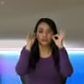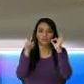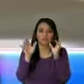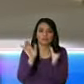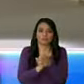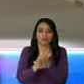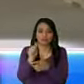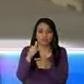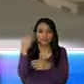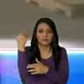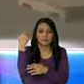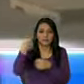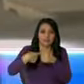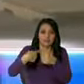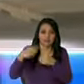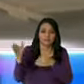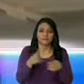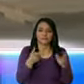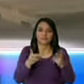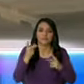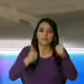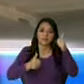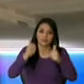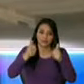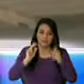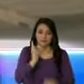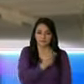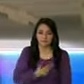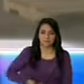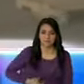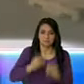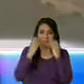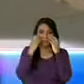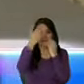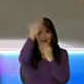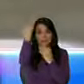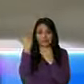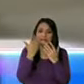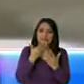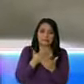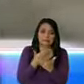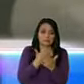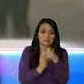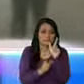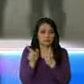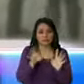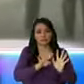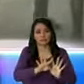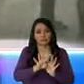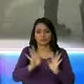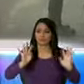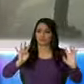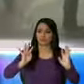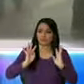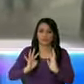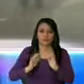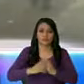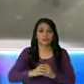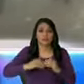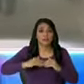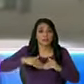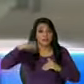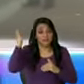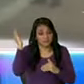del alcalde de Quito, el vicepresidenciable también, Andrés Páez, quien agradeció a la concentración, a los simpatizantes de Creo y principalmente